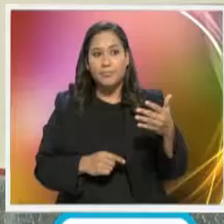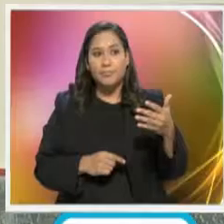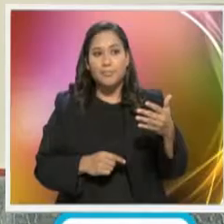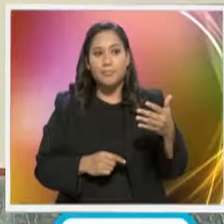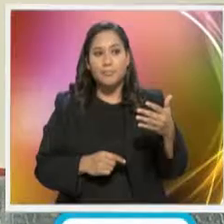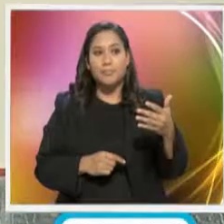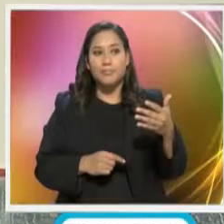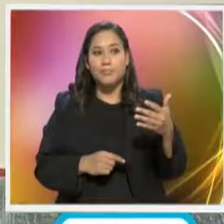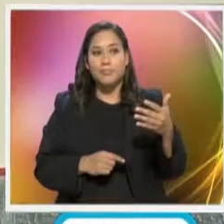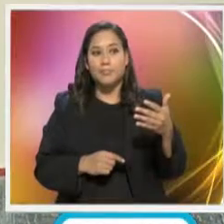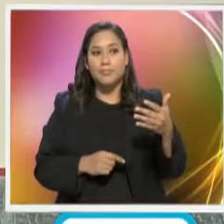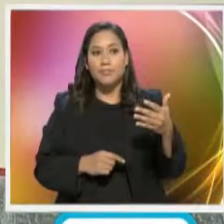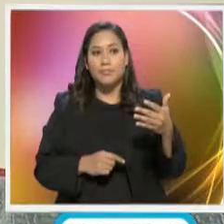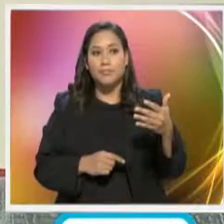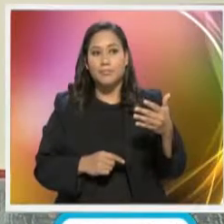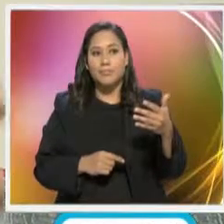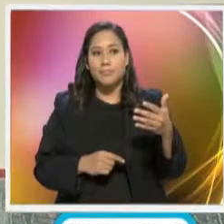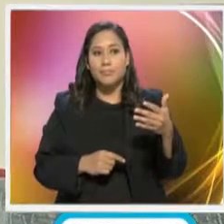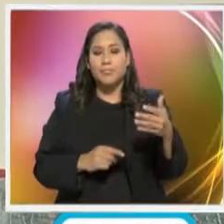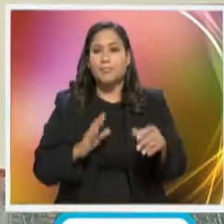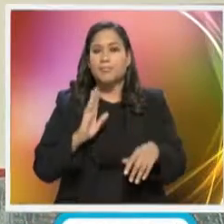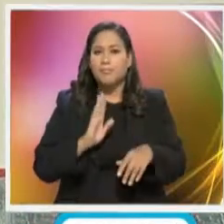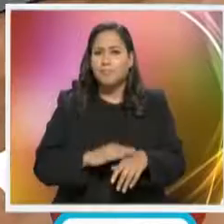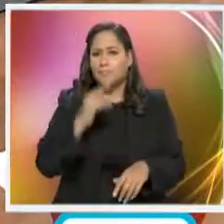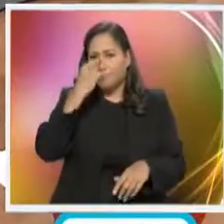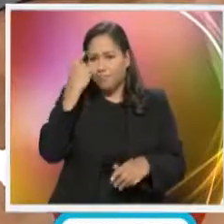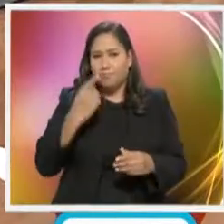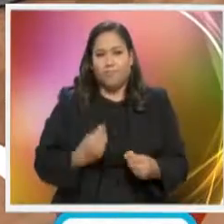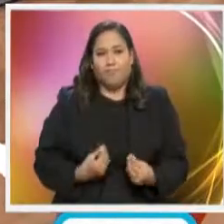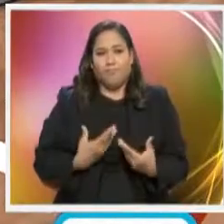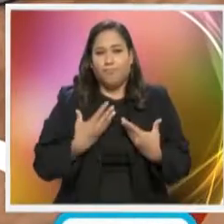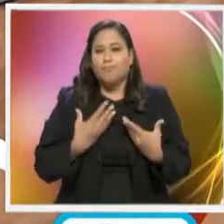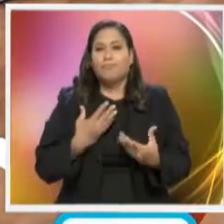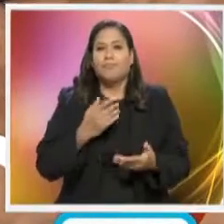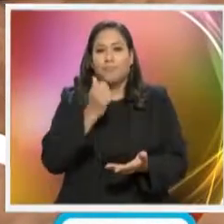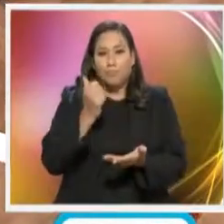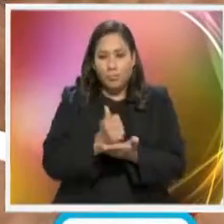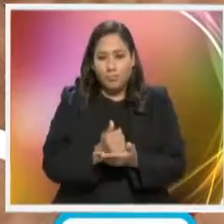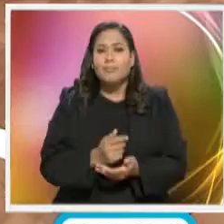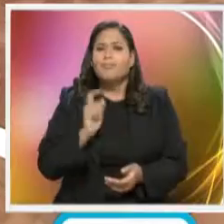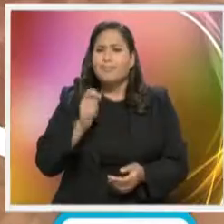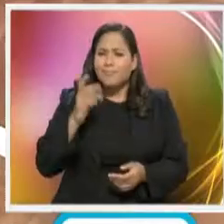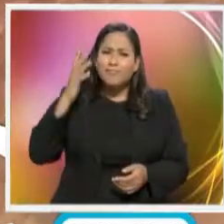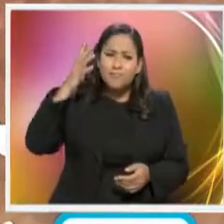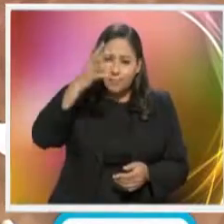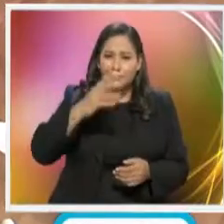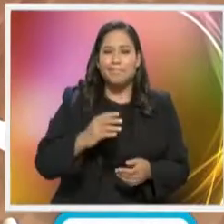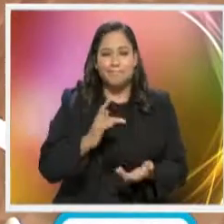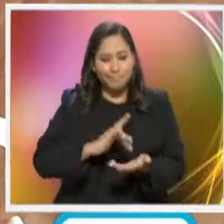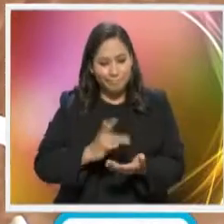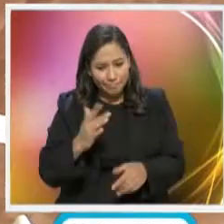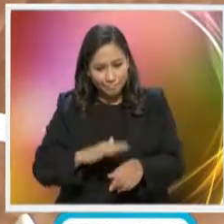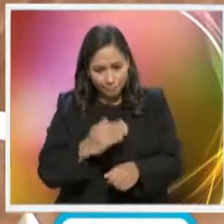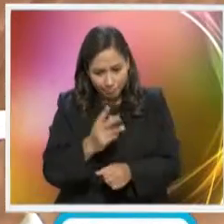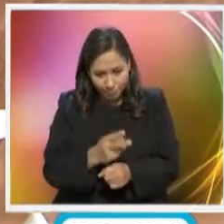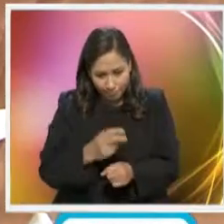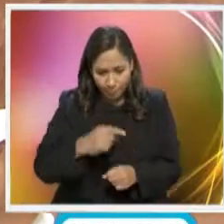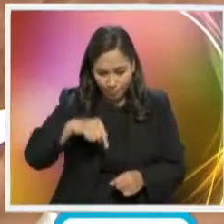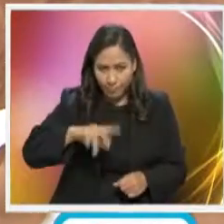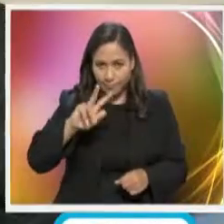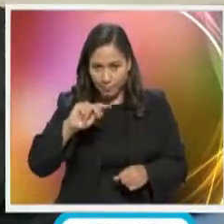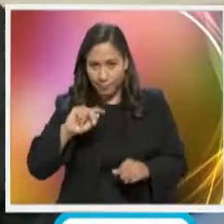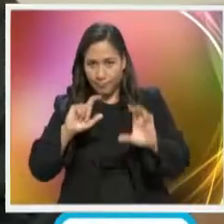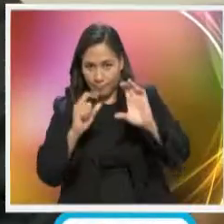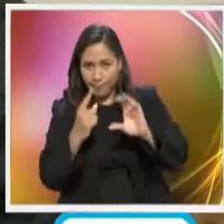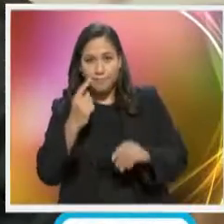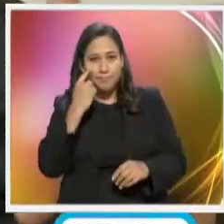amigable el disfrutar de nuestra ciudad. Pero cuéntanos, ¿qué es Futura? Claro, con mucho gusto. Gracias por la invitación a Capital 21.